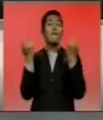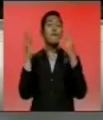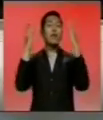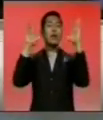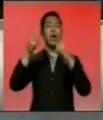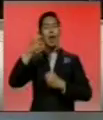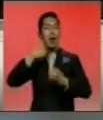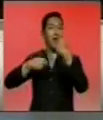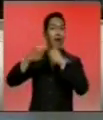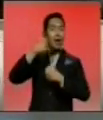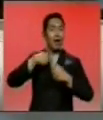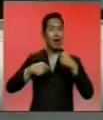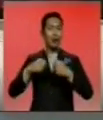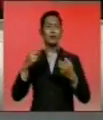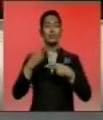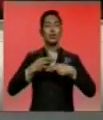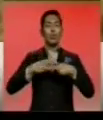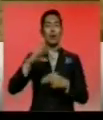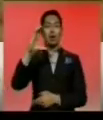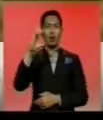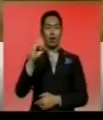Gastronómica Cochasquí 2016.